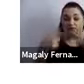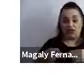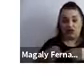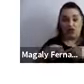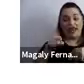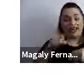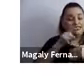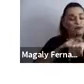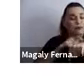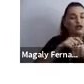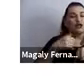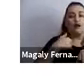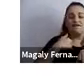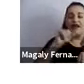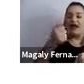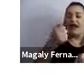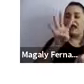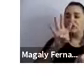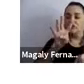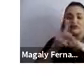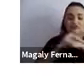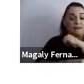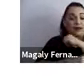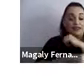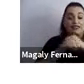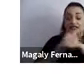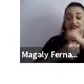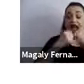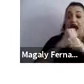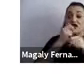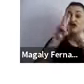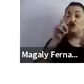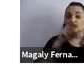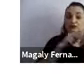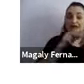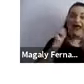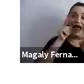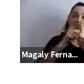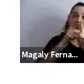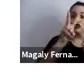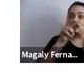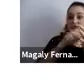momento había 14 países en el año 2000, con datos hasta el 2010,